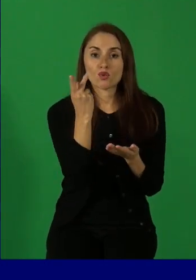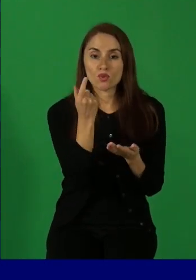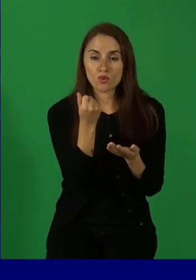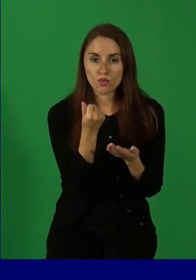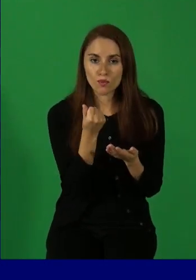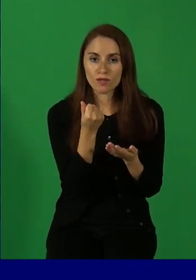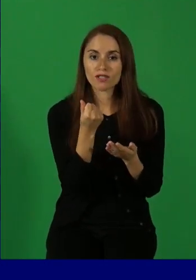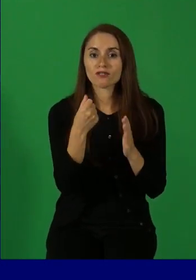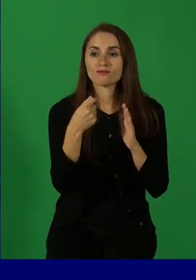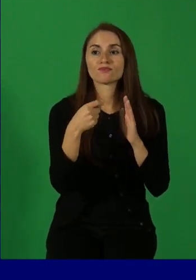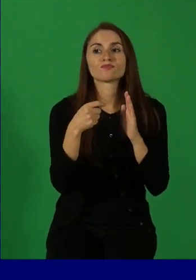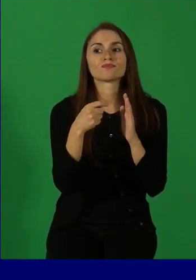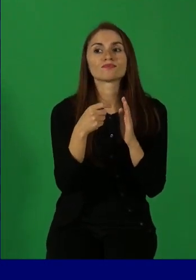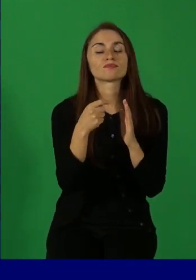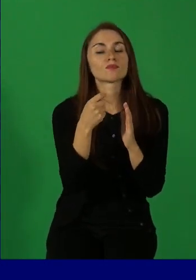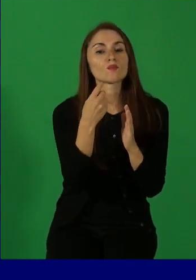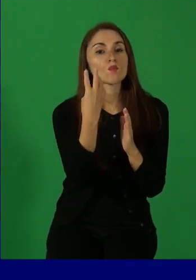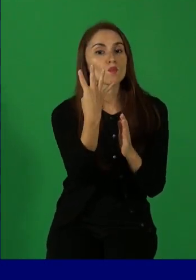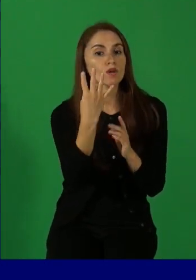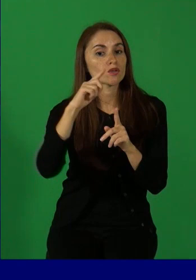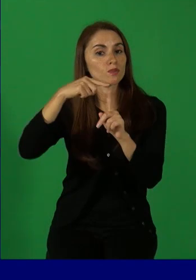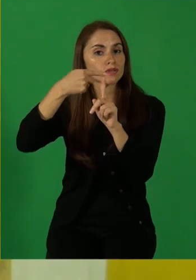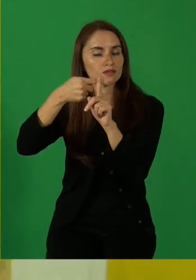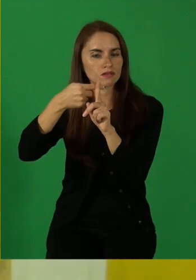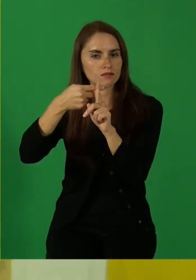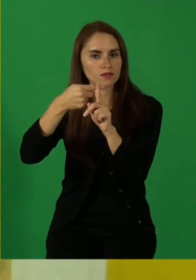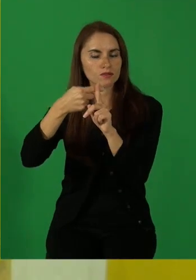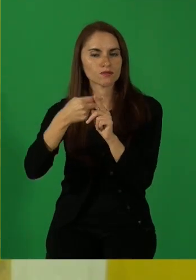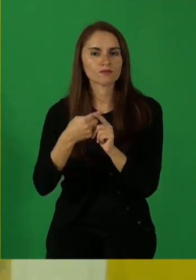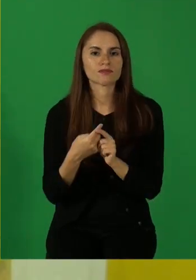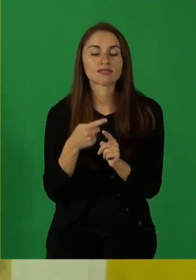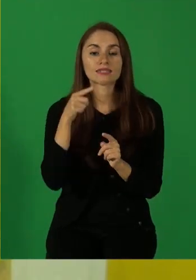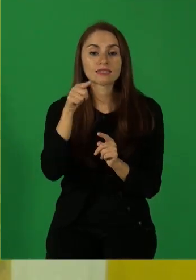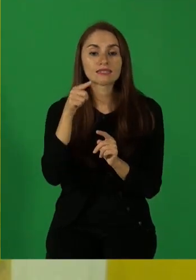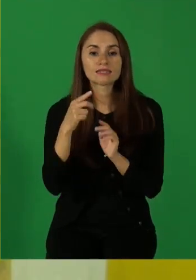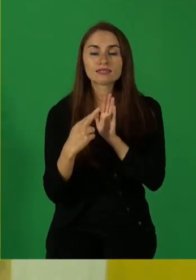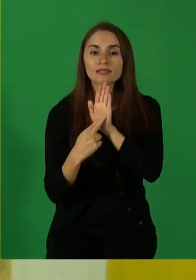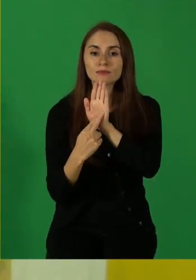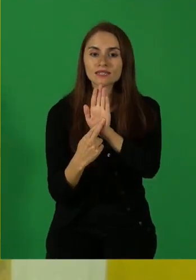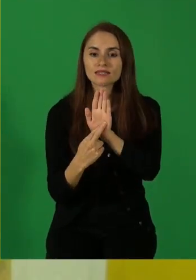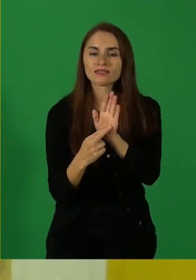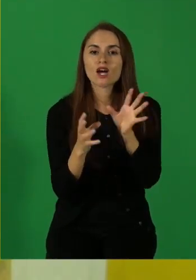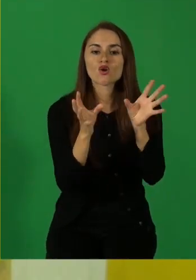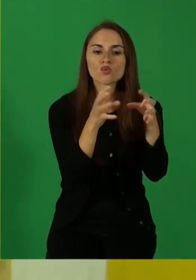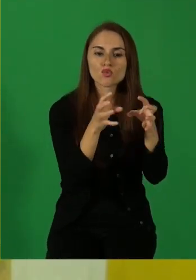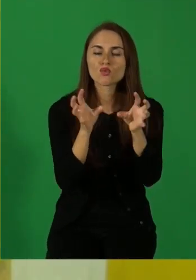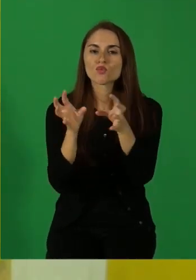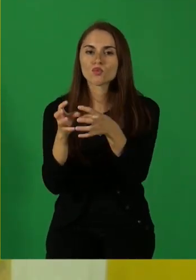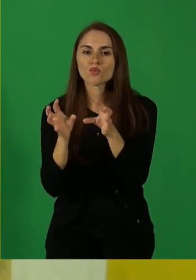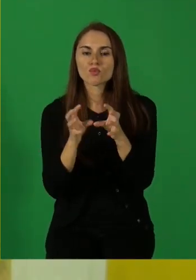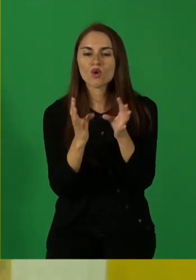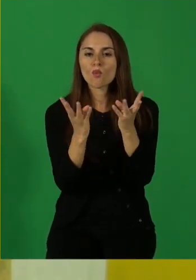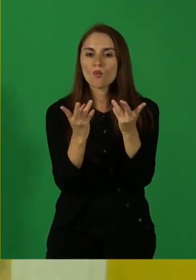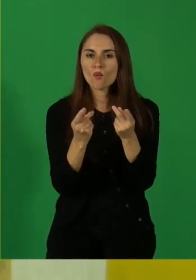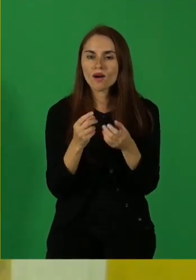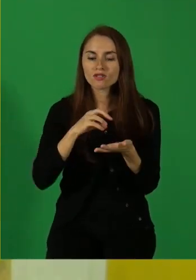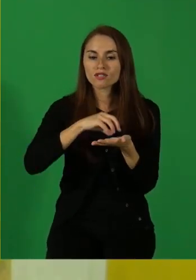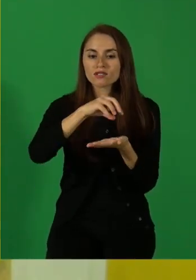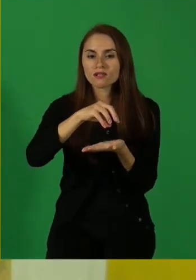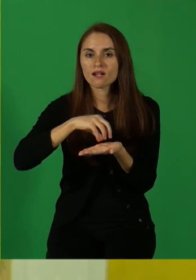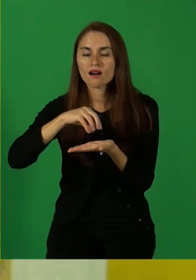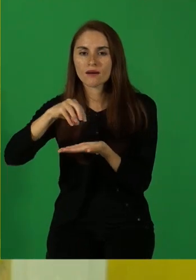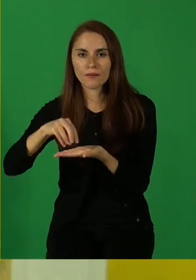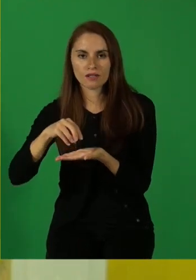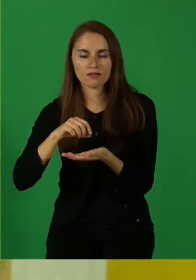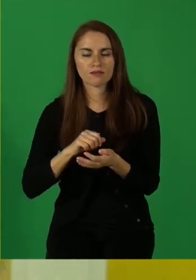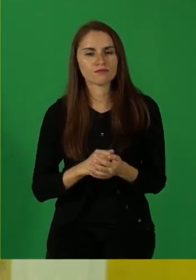corresponde al divisor, que en este caso sería el 4 positivo, representa los grupos en los cuales se van a repartir